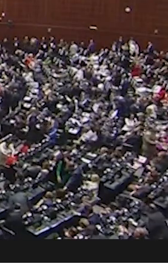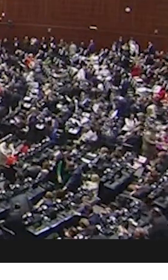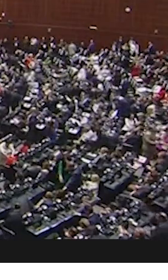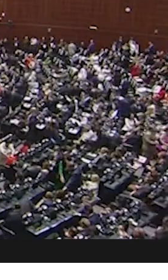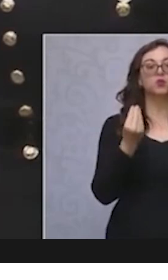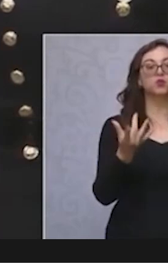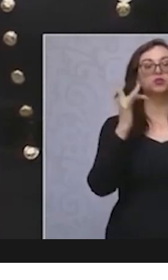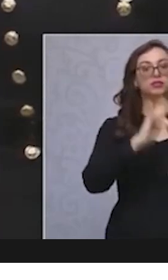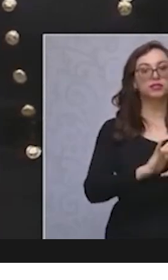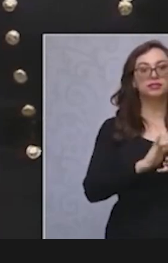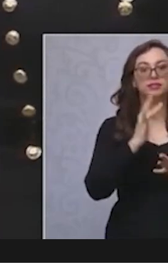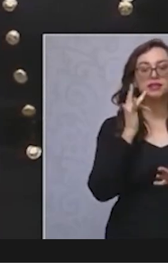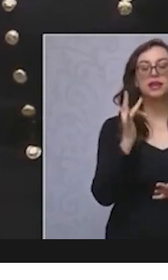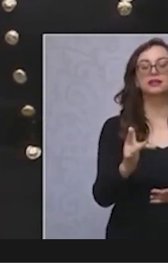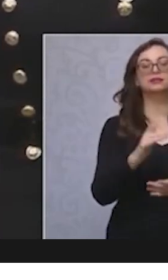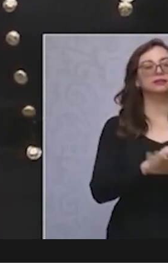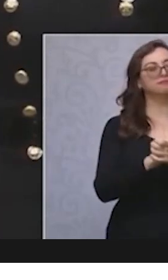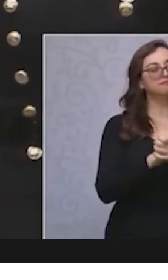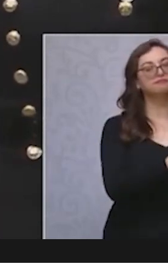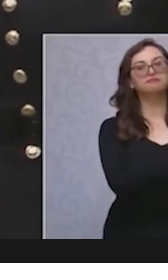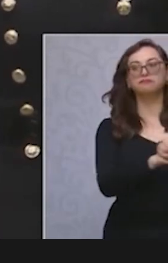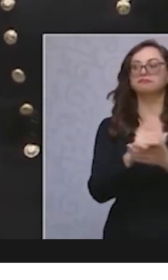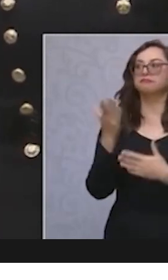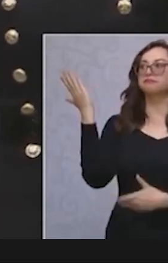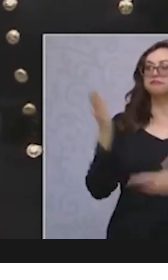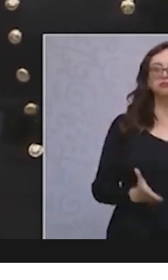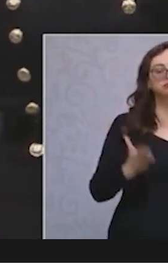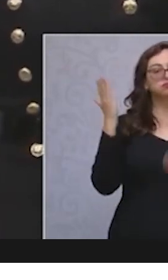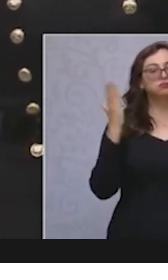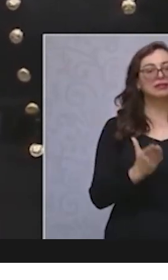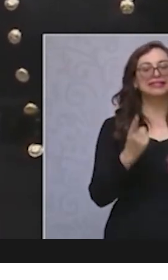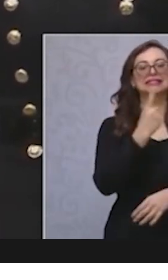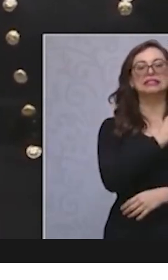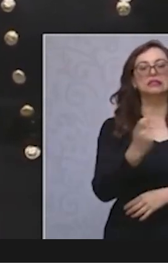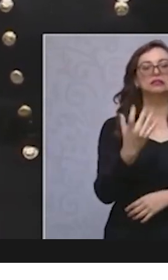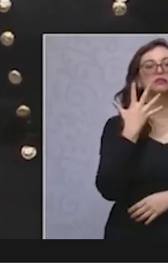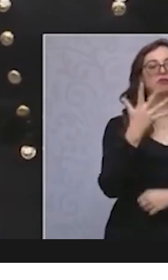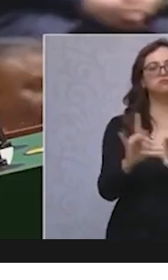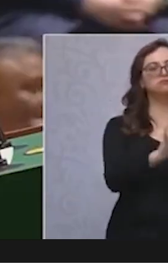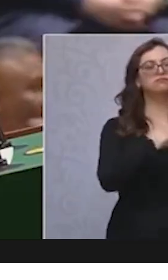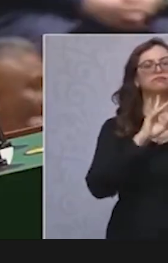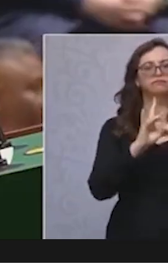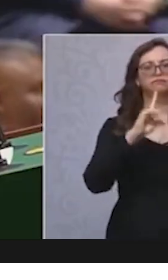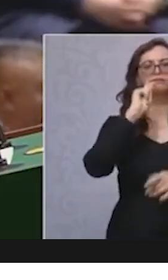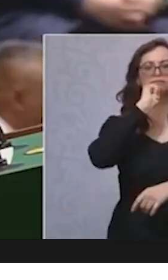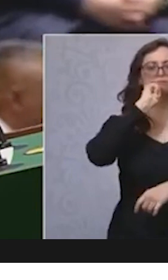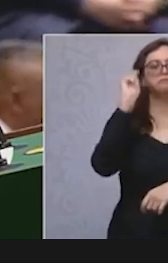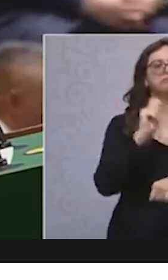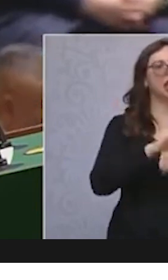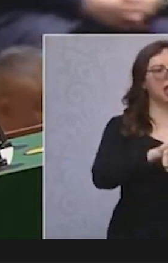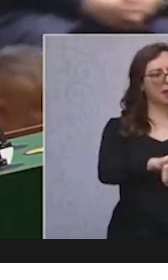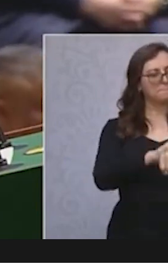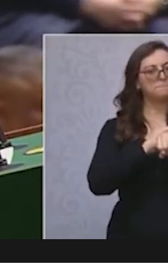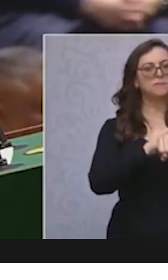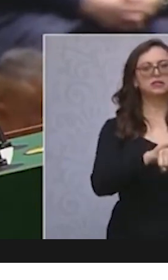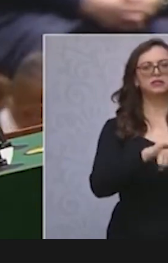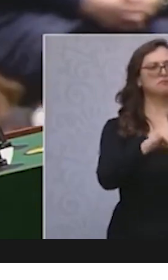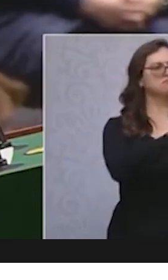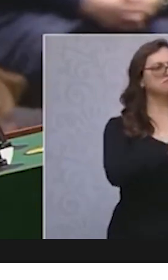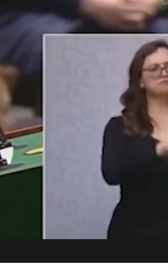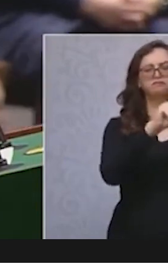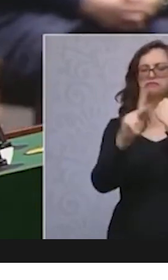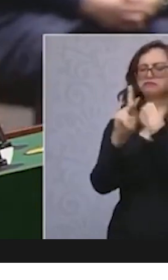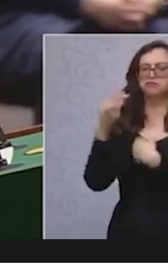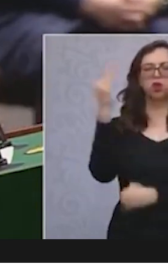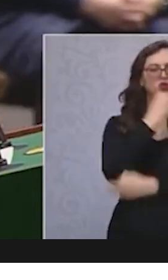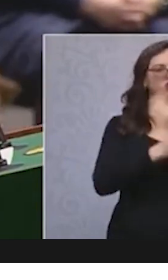dos cuestiones que me parece a mí que son de llamar la atención. En primer lugar, que es, a lo largo de su discurso, tanto